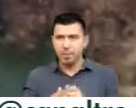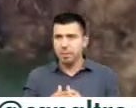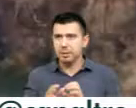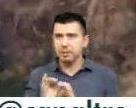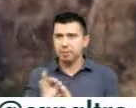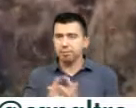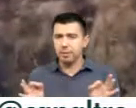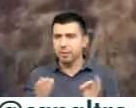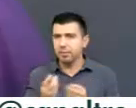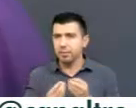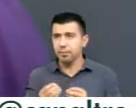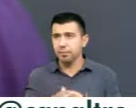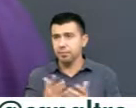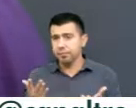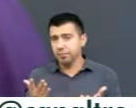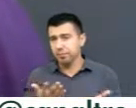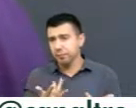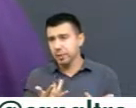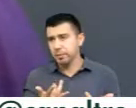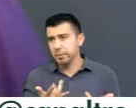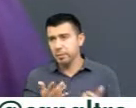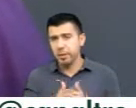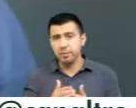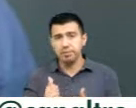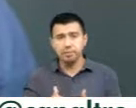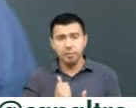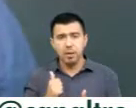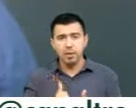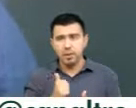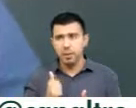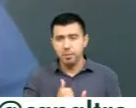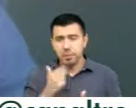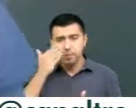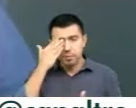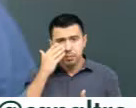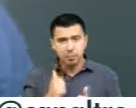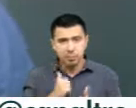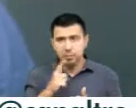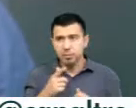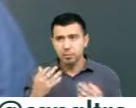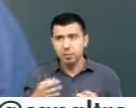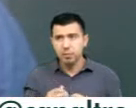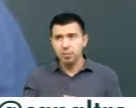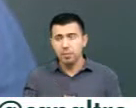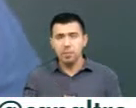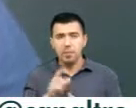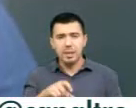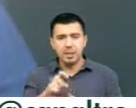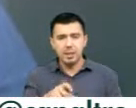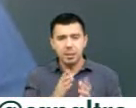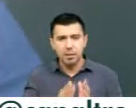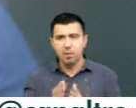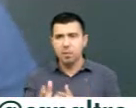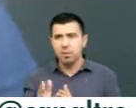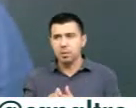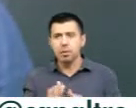y mientras tanto que ha pasado la informalidad se está invadiendo se ha preocupaciones que tiene que ser de una forma ordenada de una